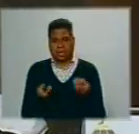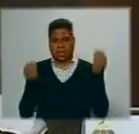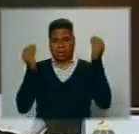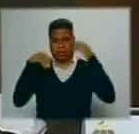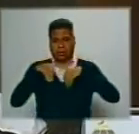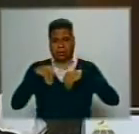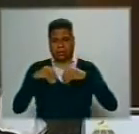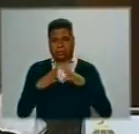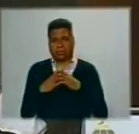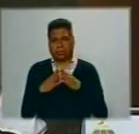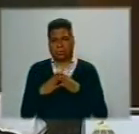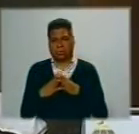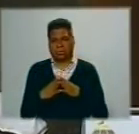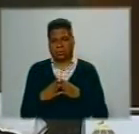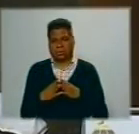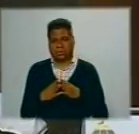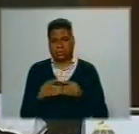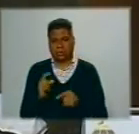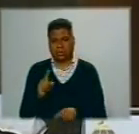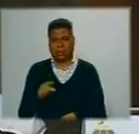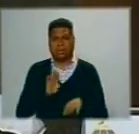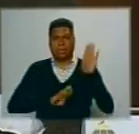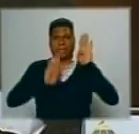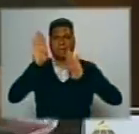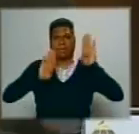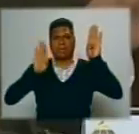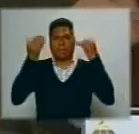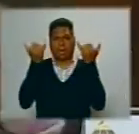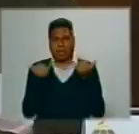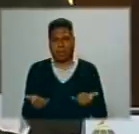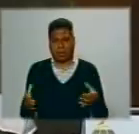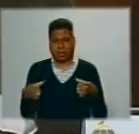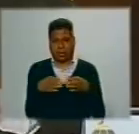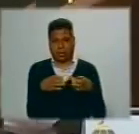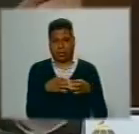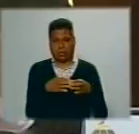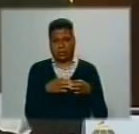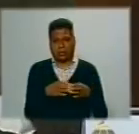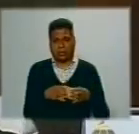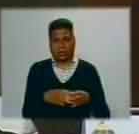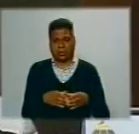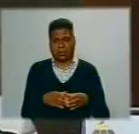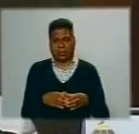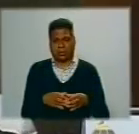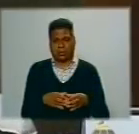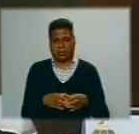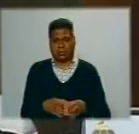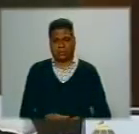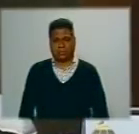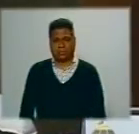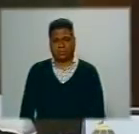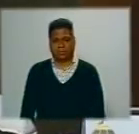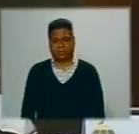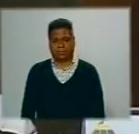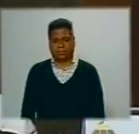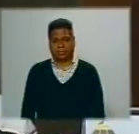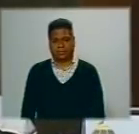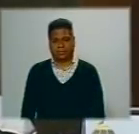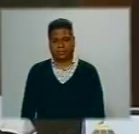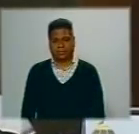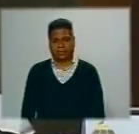que vamos a someter a consideración en la plenaria, llegue. Está aquí mismo en la antesala con la